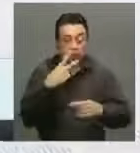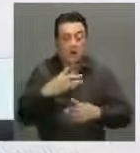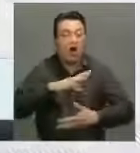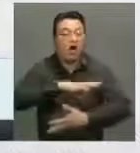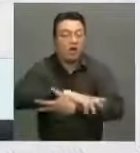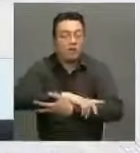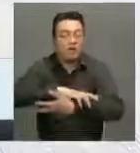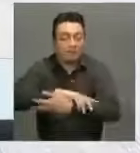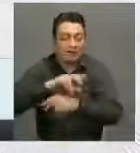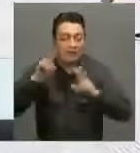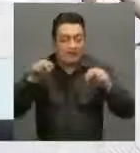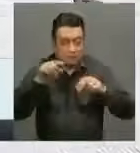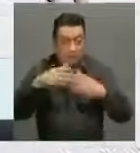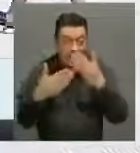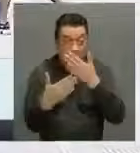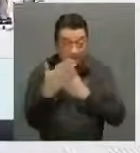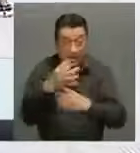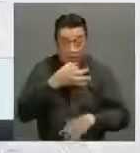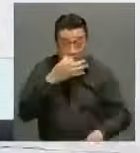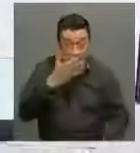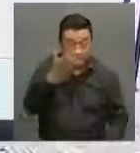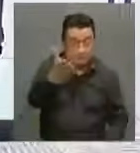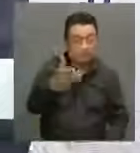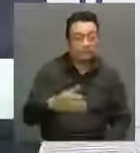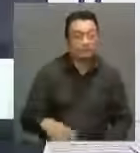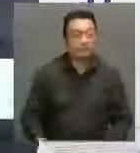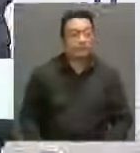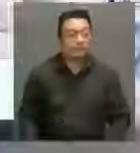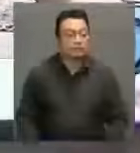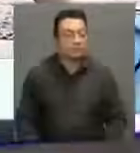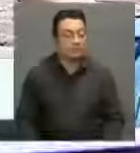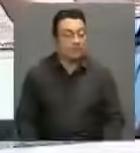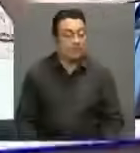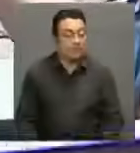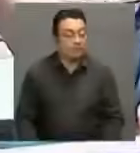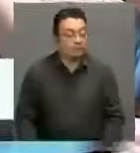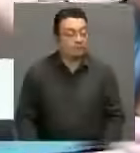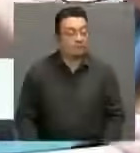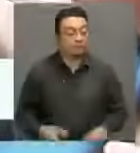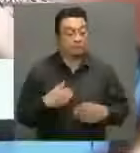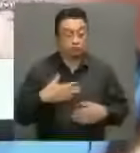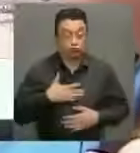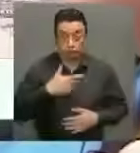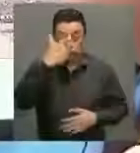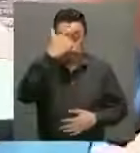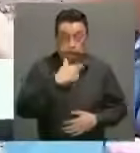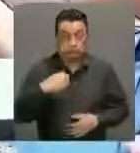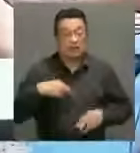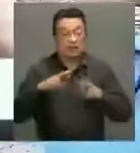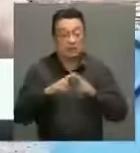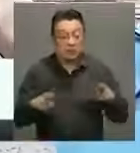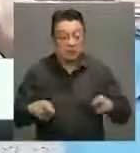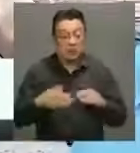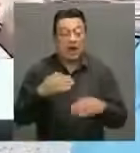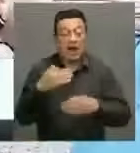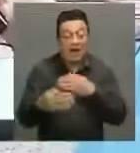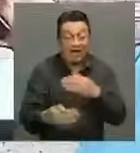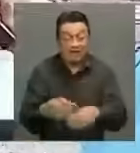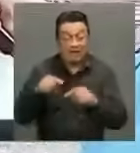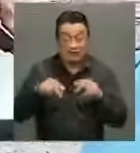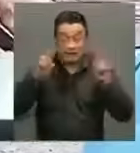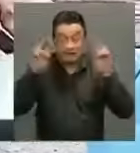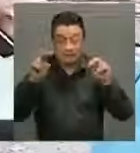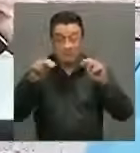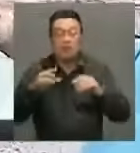exministro Giorgio Jackson esta mañana acá en el 13. Y por lo tanto yo estoy tranquilo, mientras avanzan estos casos, más van a